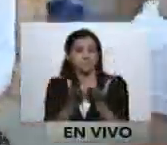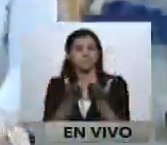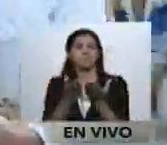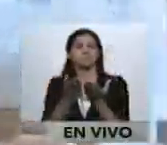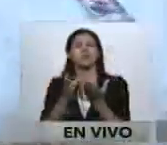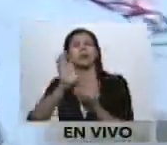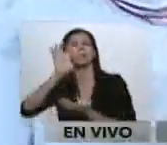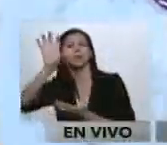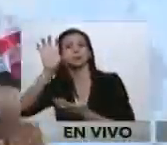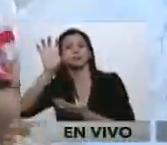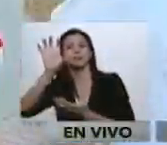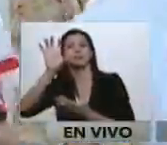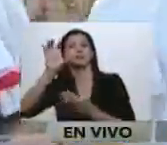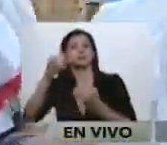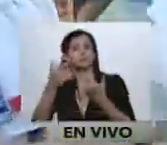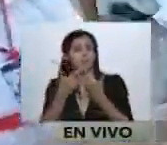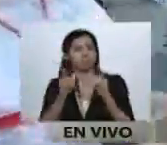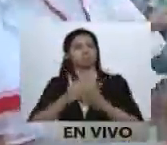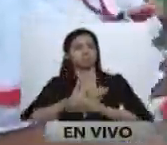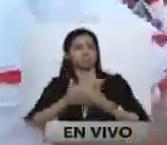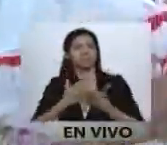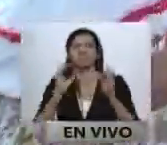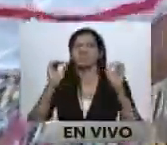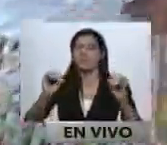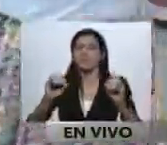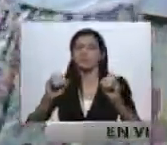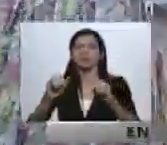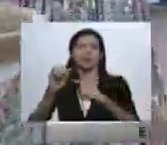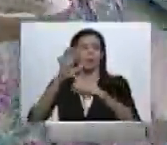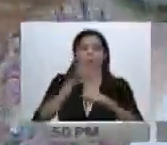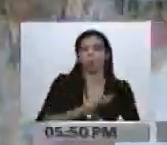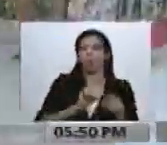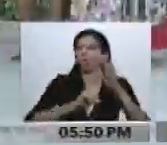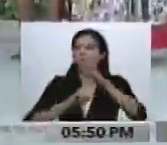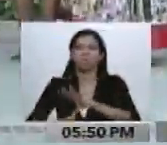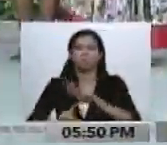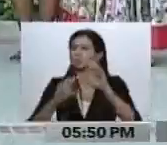despatriarcalizada y alejada de las relaciones de poder dominadoras.